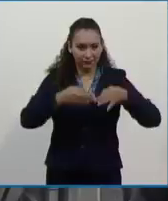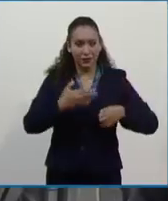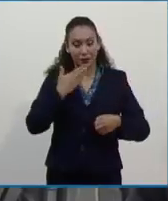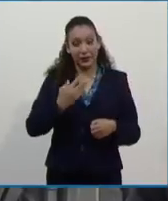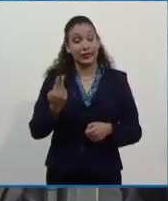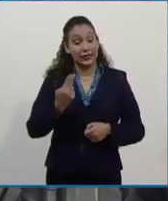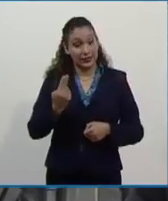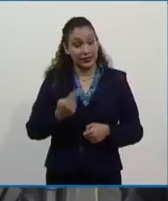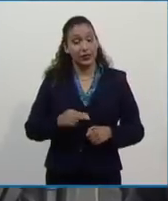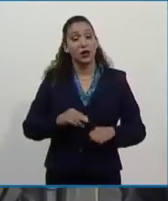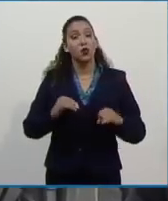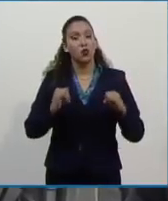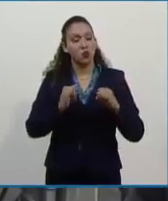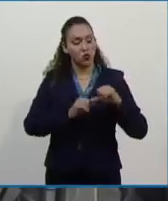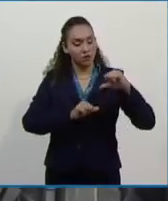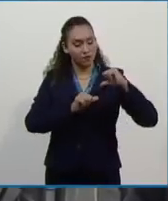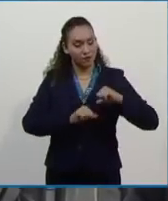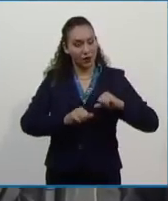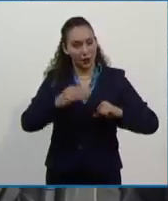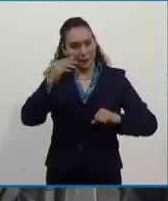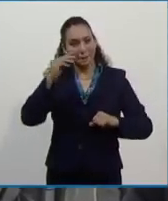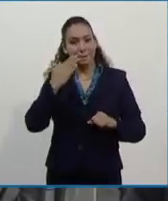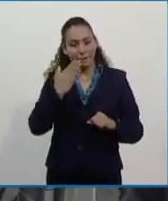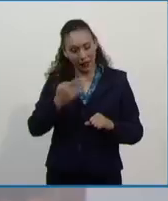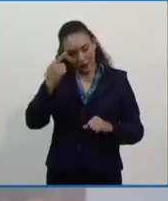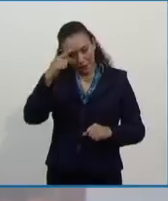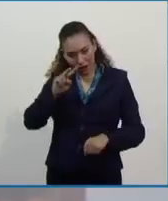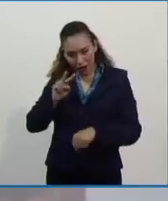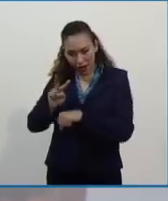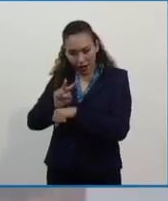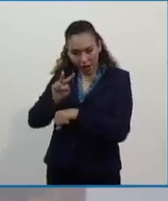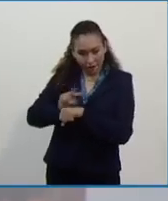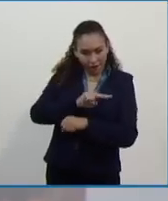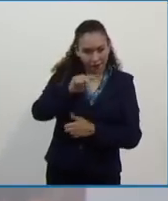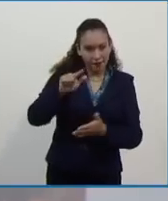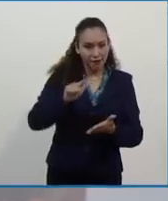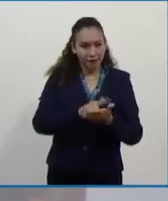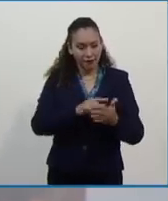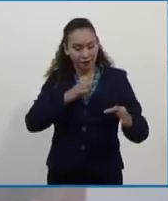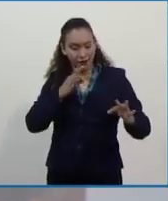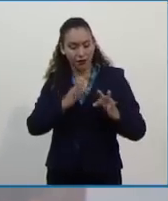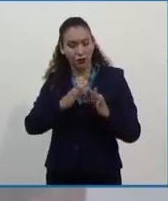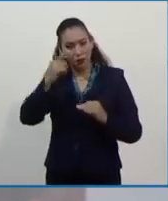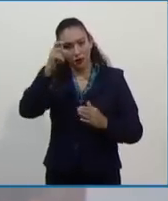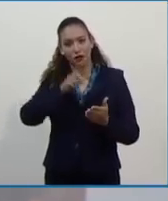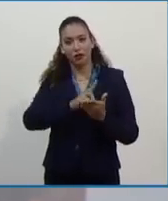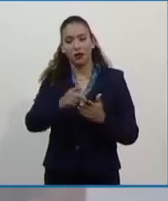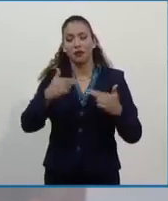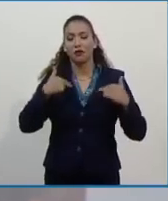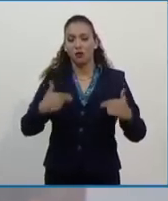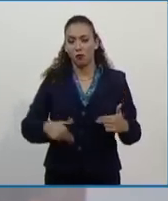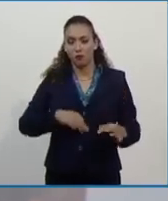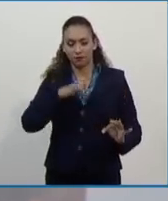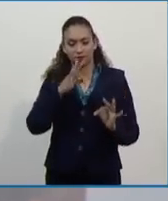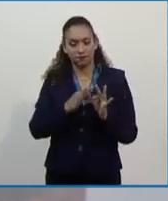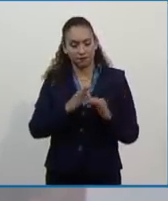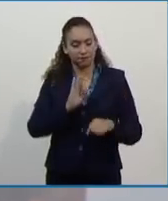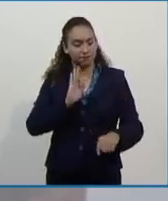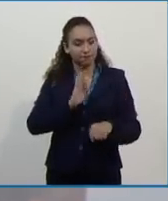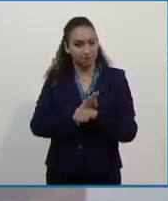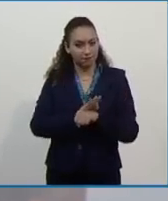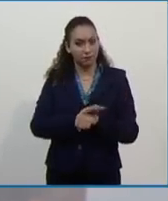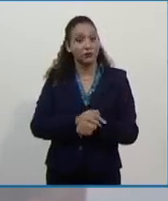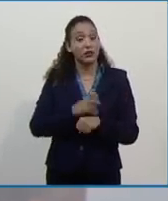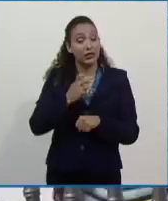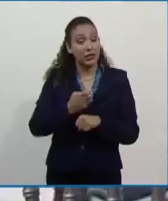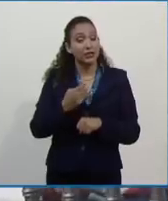judicatura cuya labor se enmarque en una visión amplia, global y progresista de los derechos humanos que resulte en el más alto cumplimiento